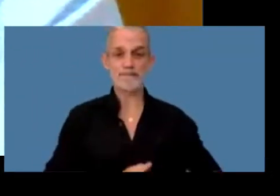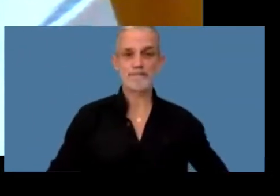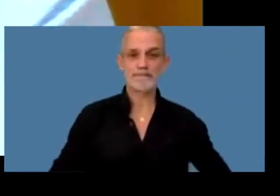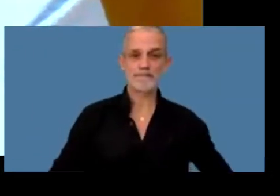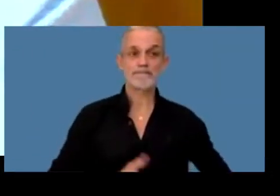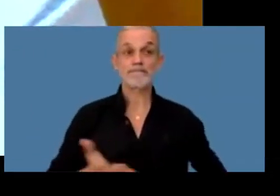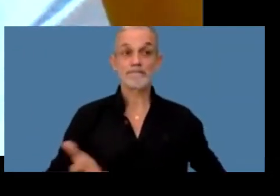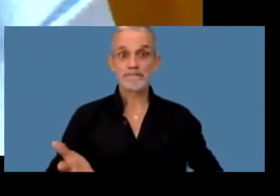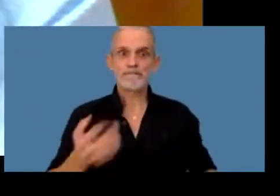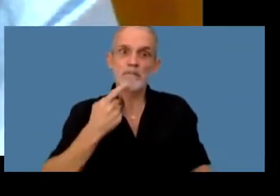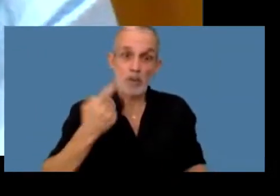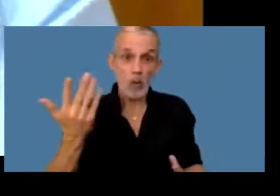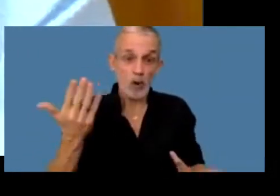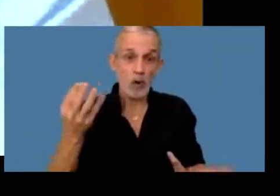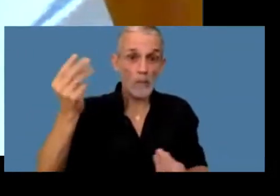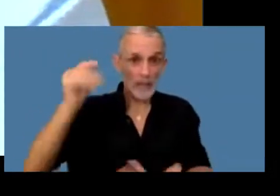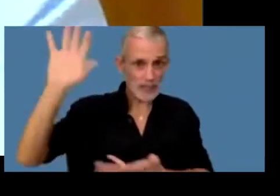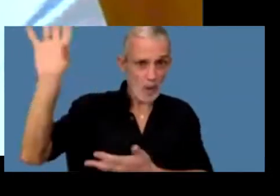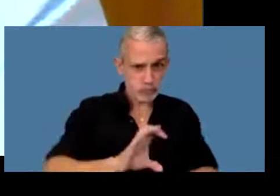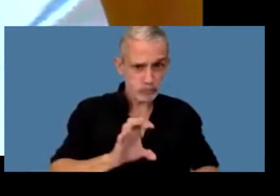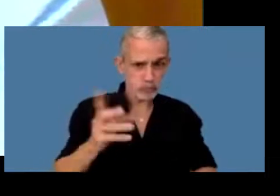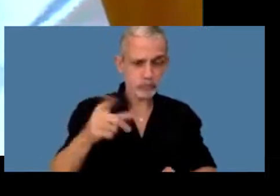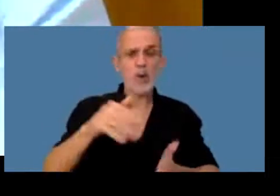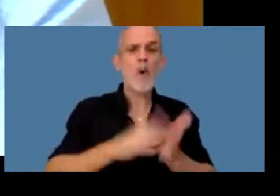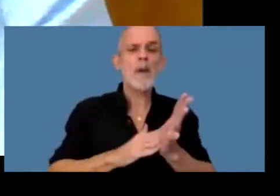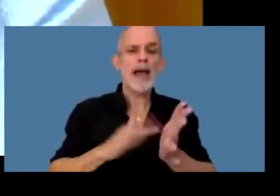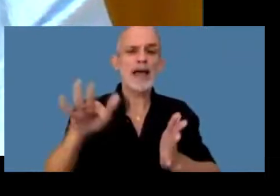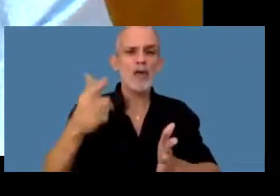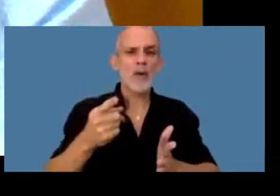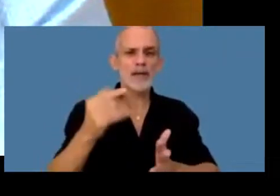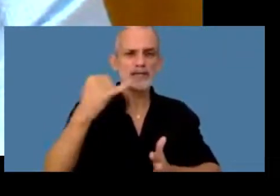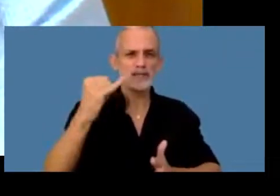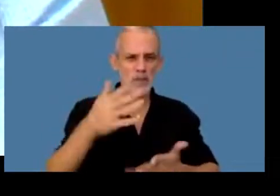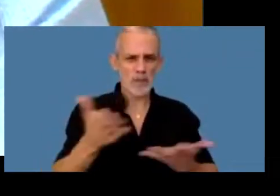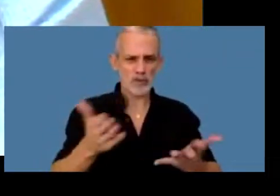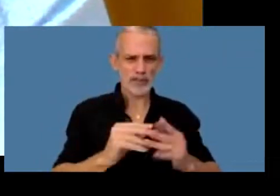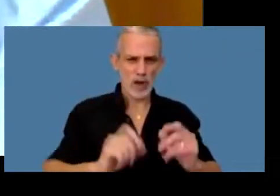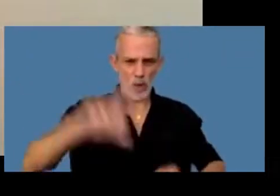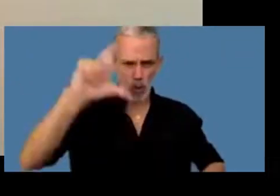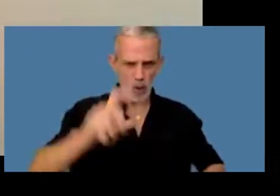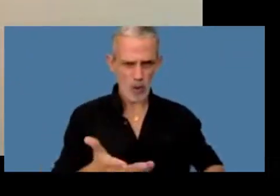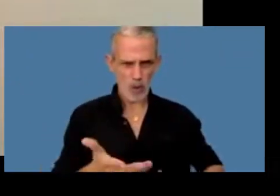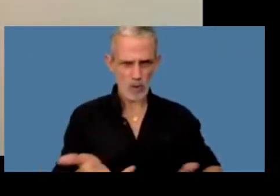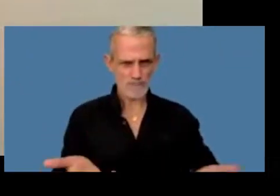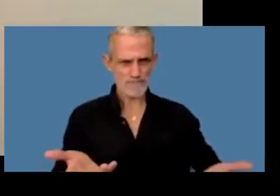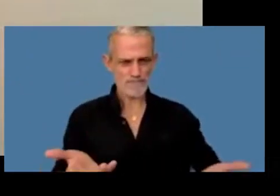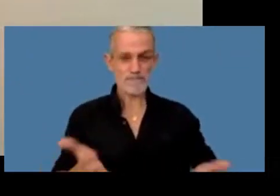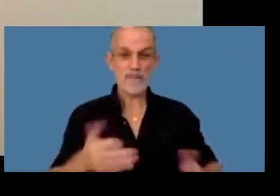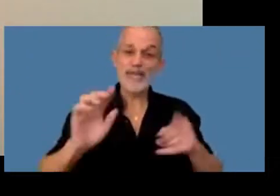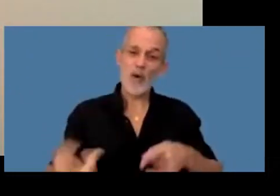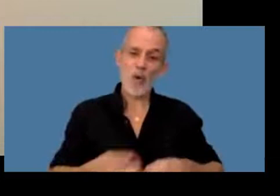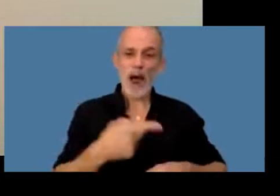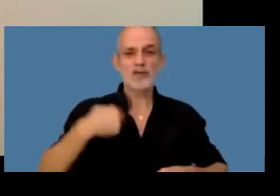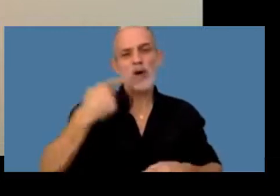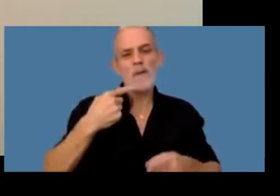Dijo, bueno, traigan y los blanqueamos, qué sé yo. Y después que incrementó la tasa de bienes personales, es una barbaridad, digamos. Claro. Ahora, igual yo con bienes personales hay